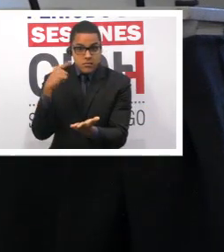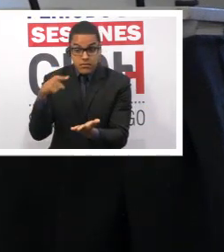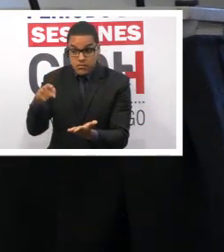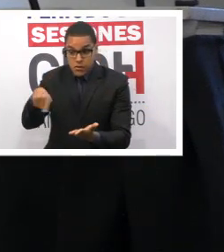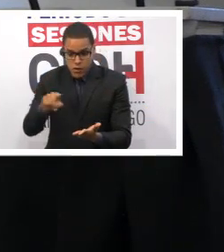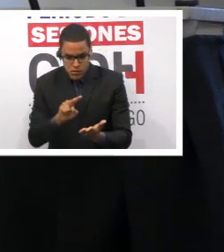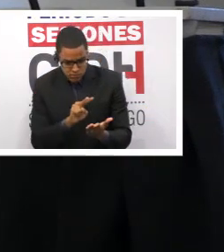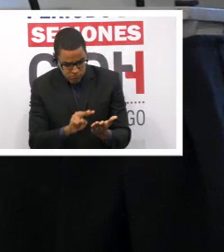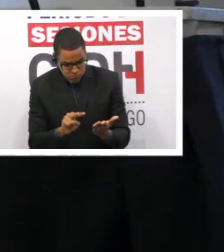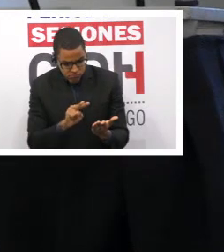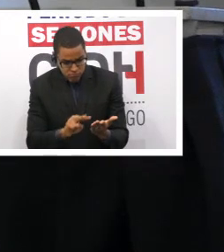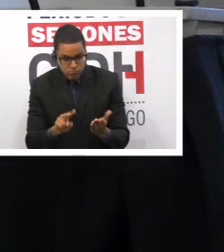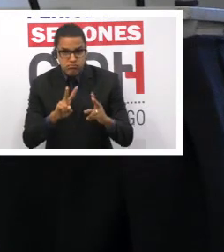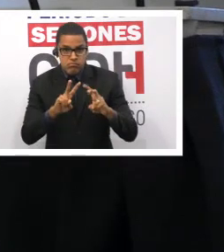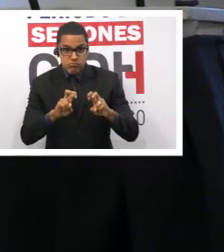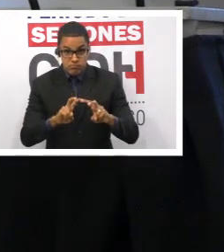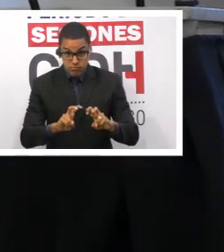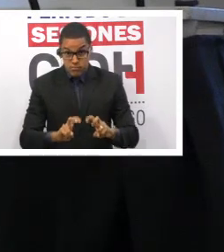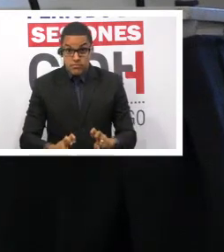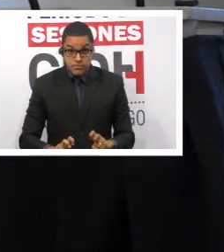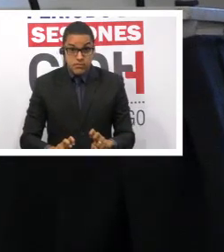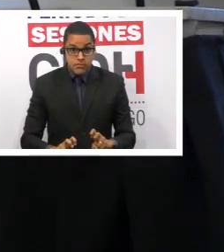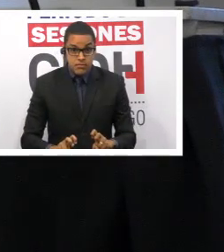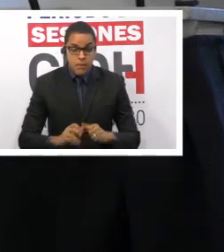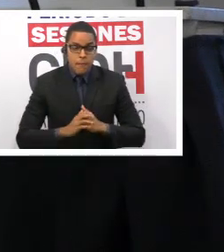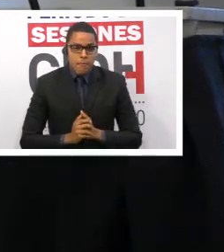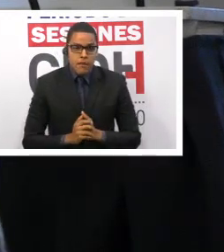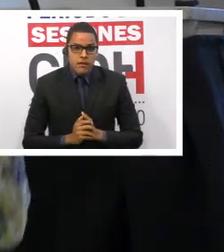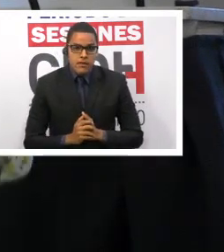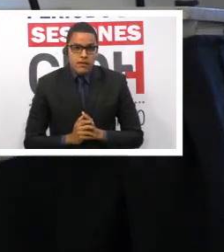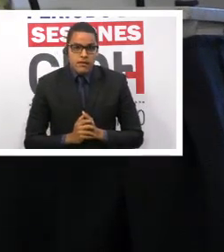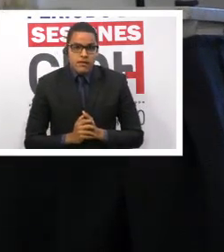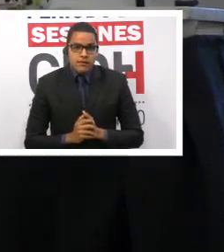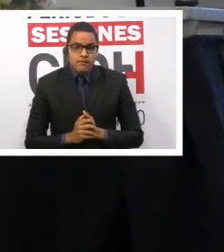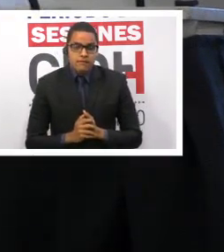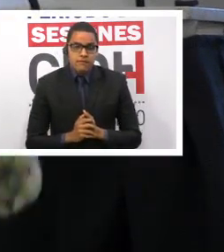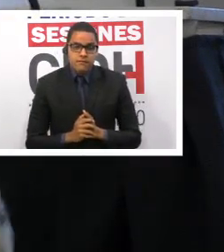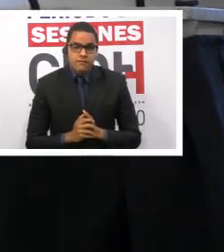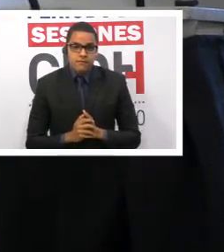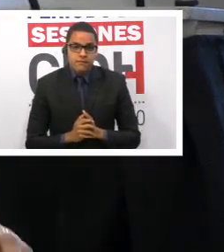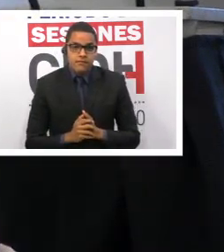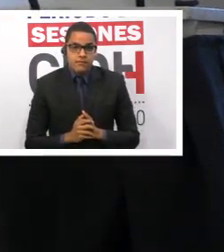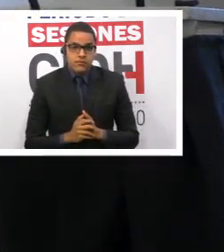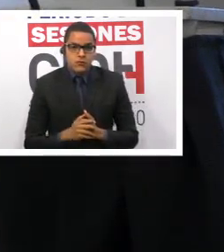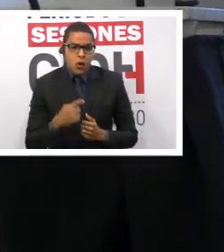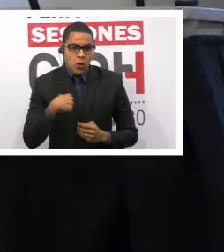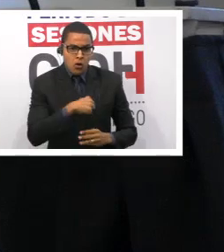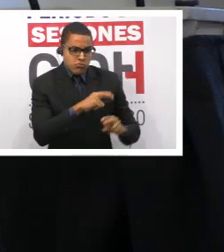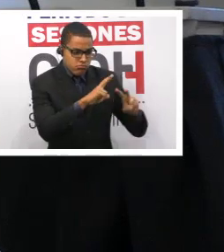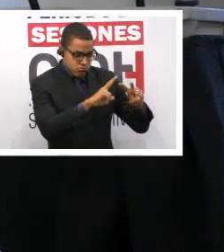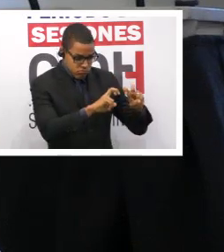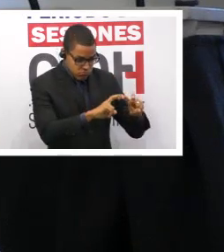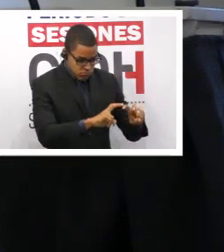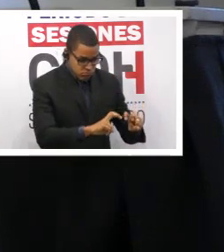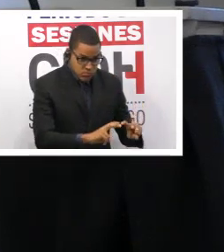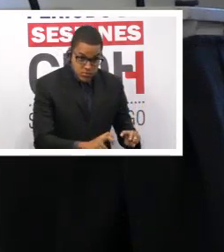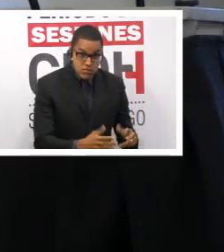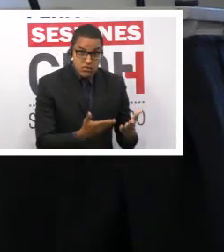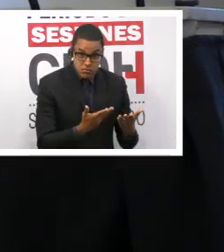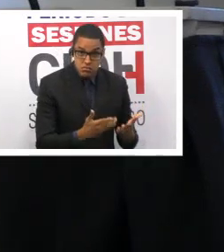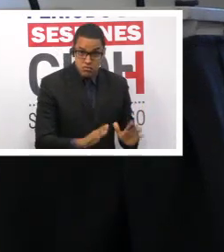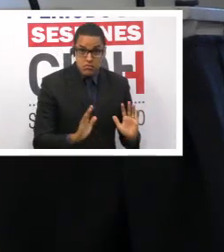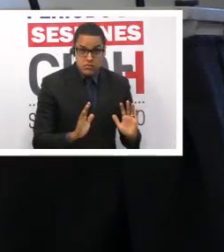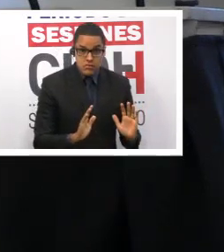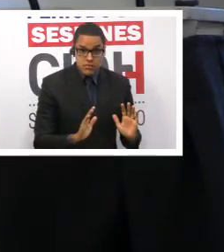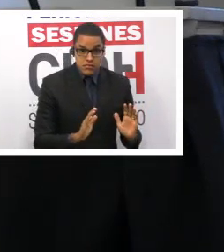siendo sistemáticas vulnerados o se encuentran en riesgo a modo de estudio de caso las presentaciones en este panel abordarán